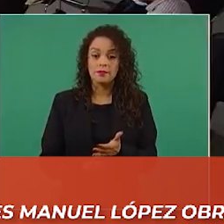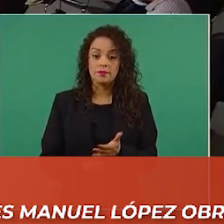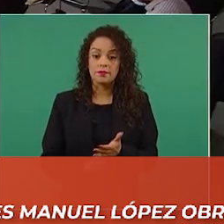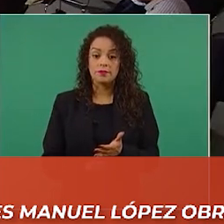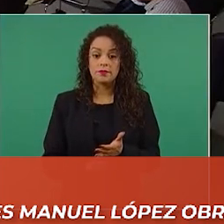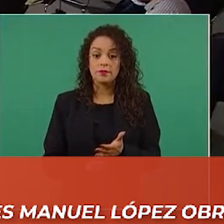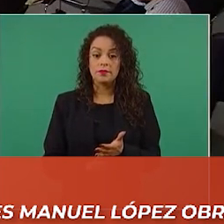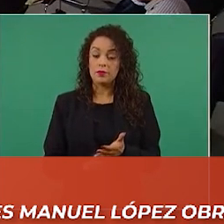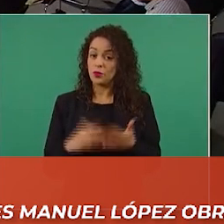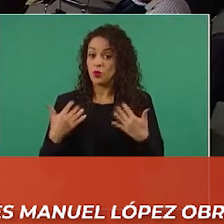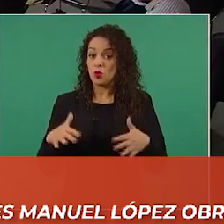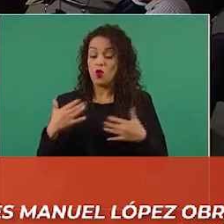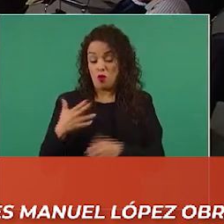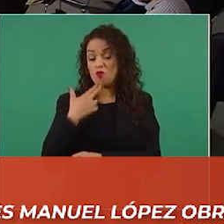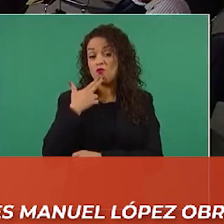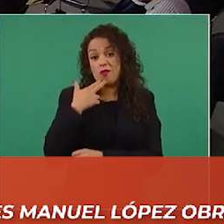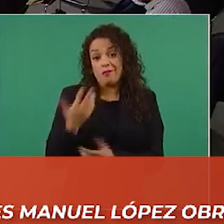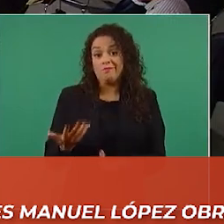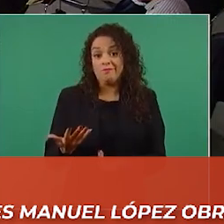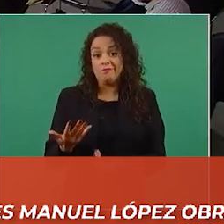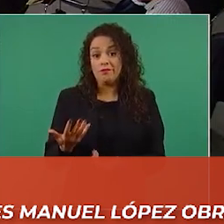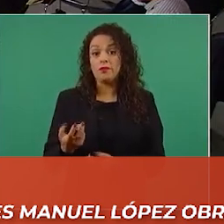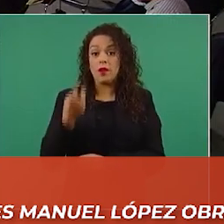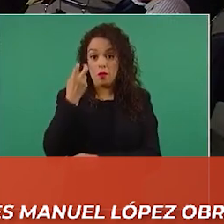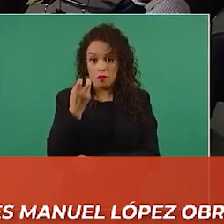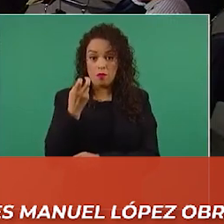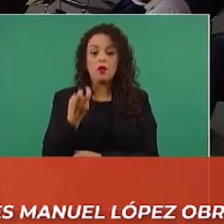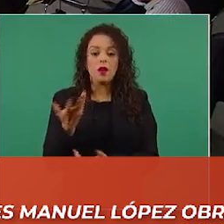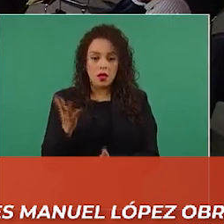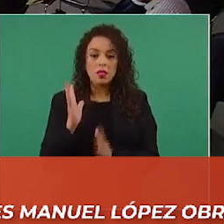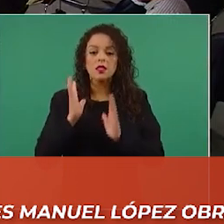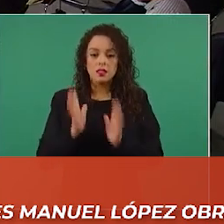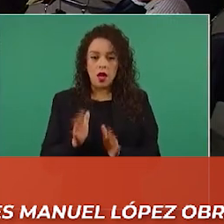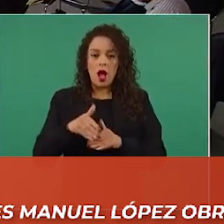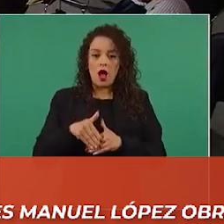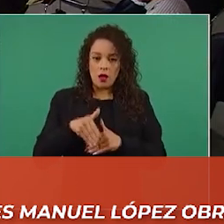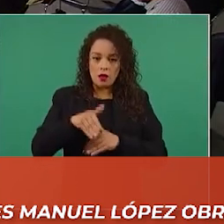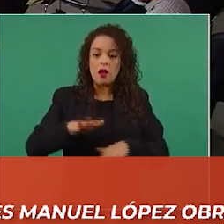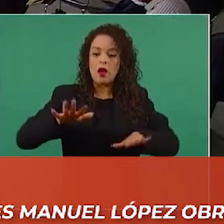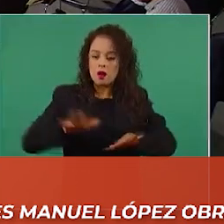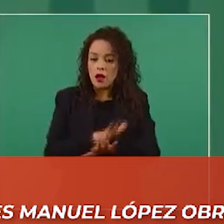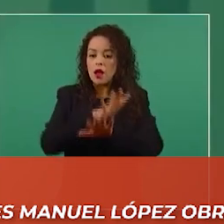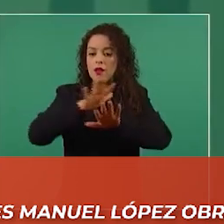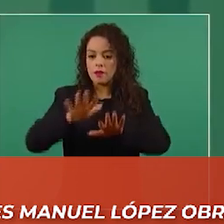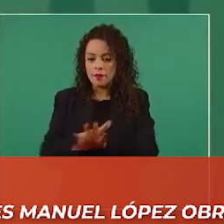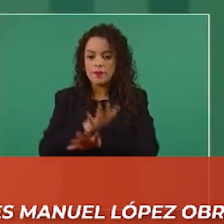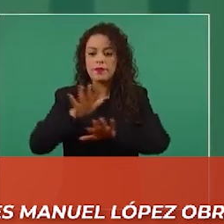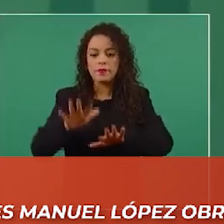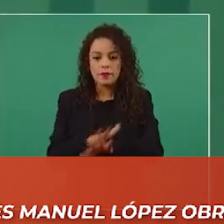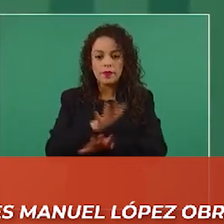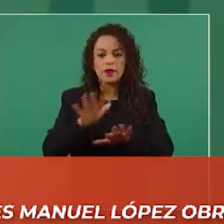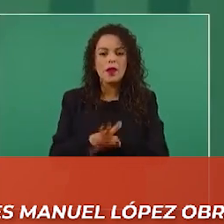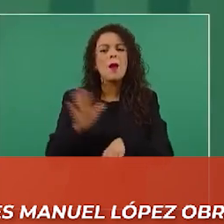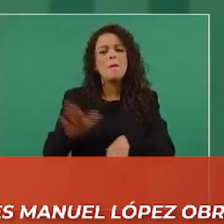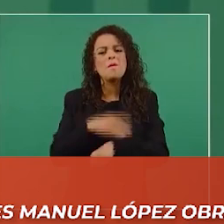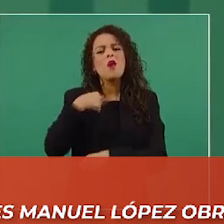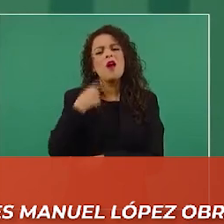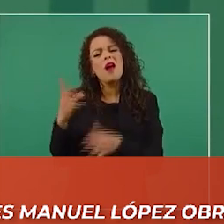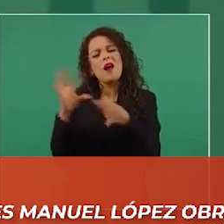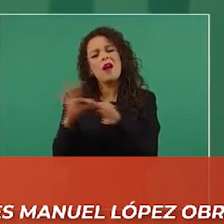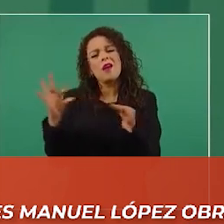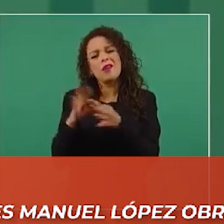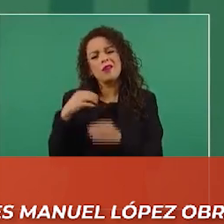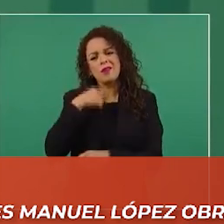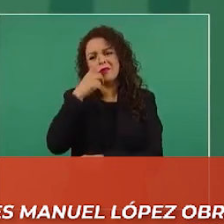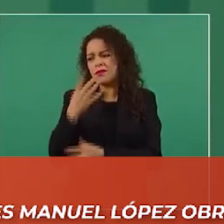Entonces, se está dando ese cambio. ¿Y por qué los pongo? Porque también no me quiero